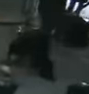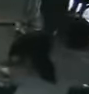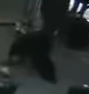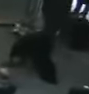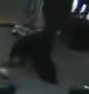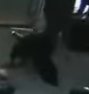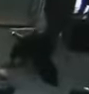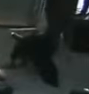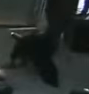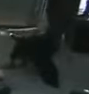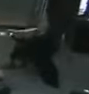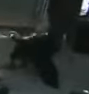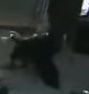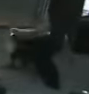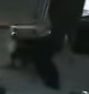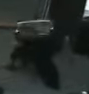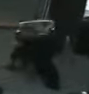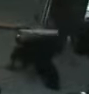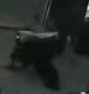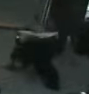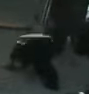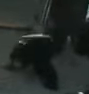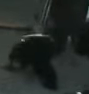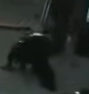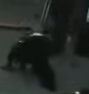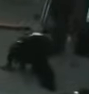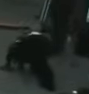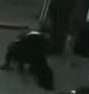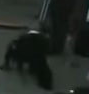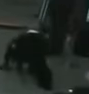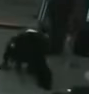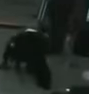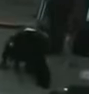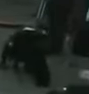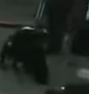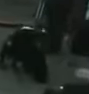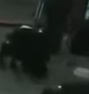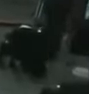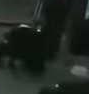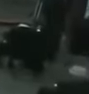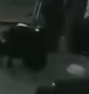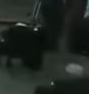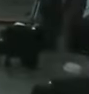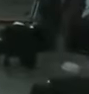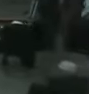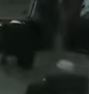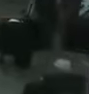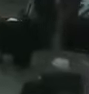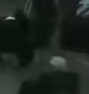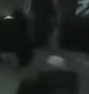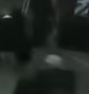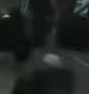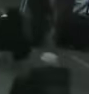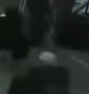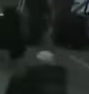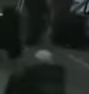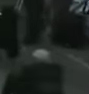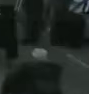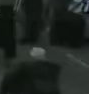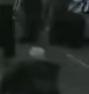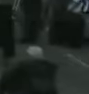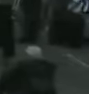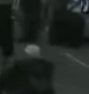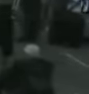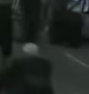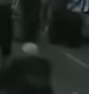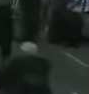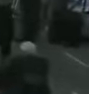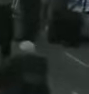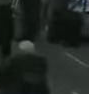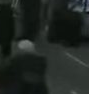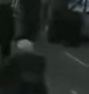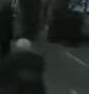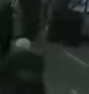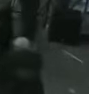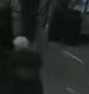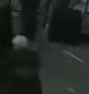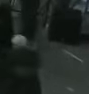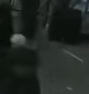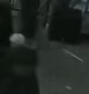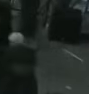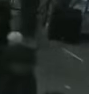señores en el cierre de este acto en el día de la industria escuchamos la palabra del señor presidente de la nación